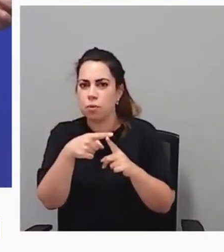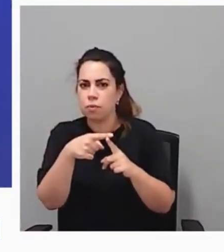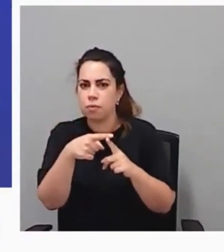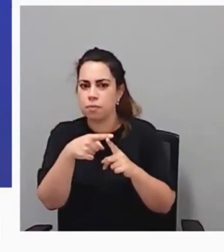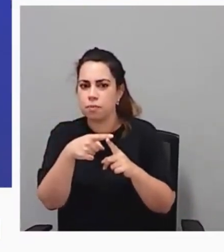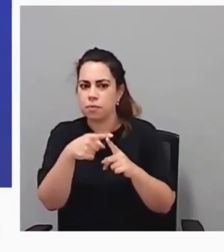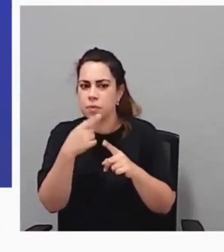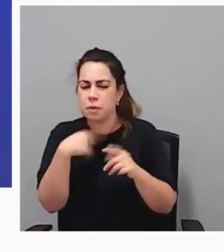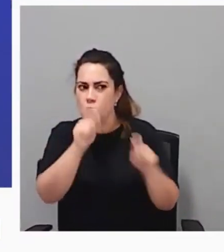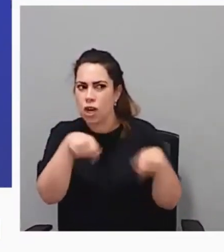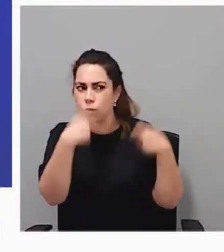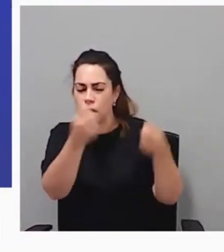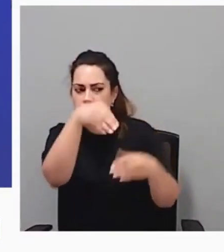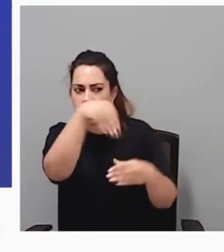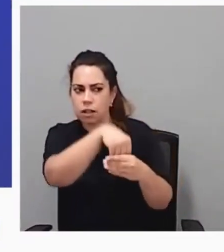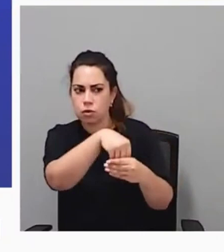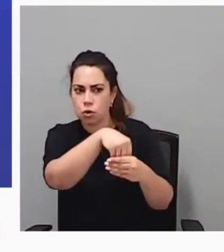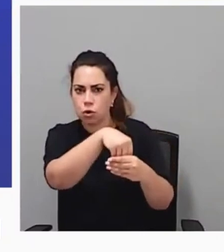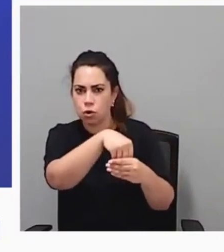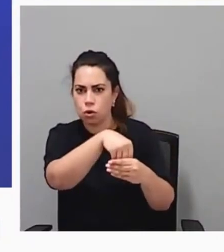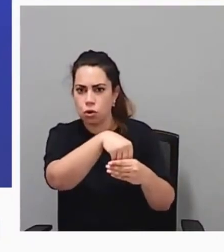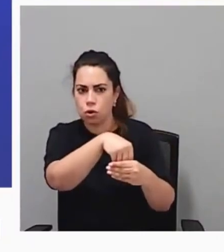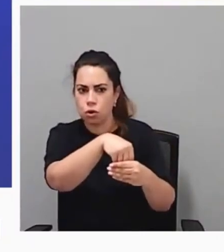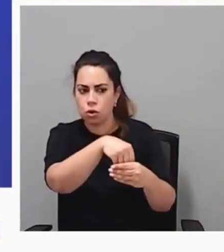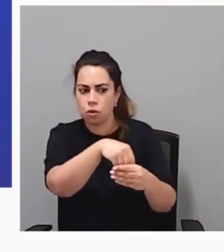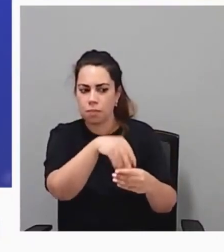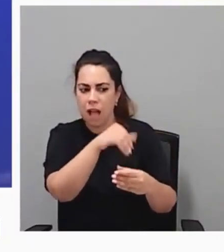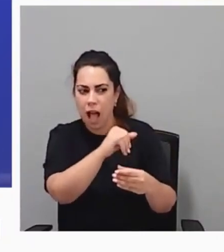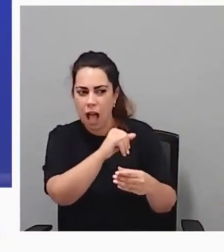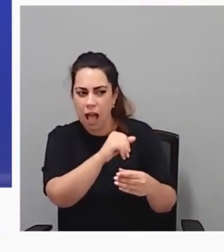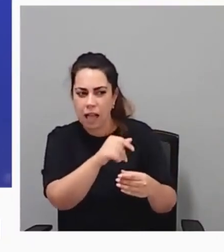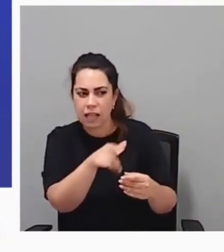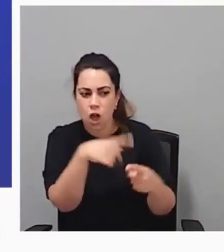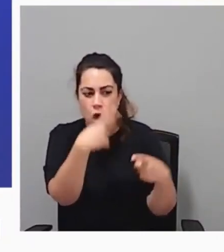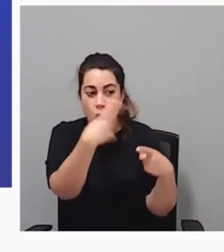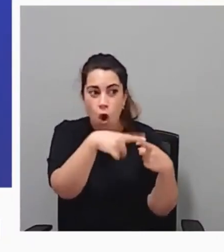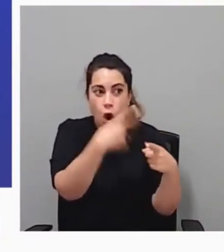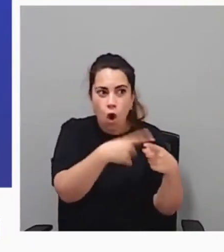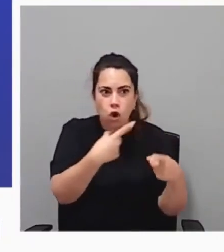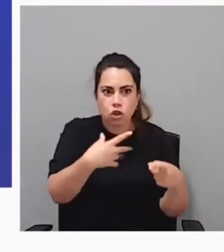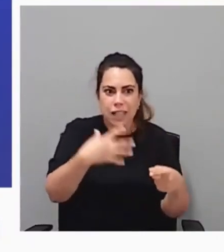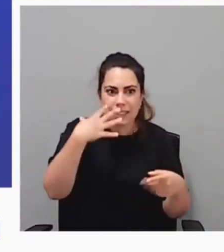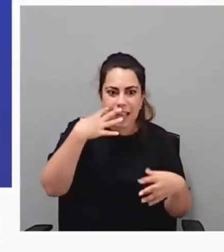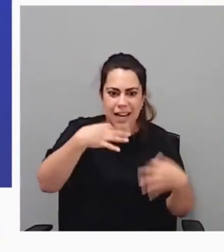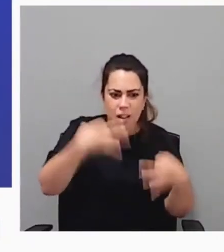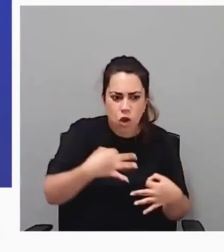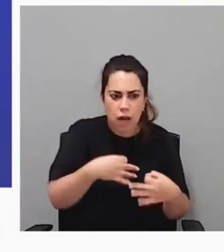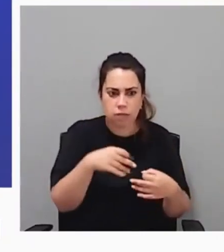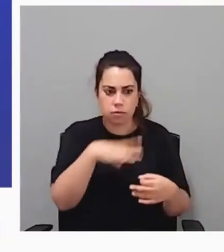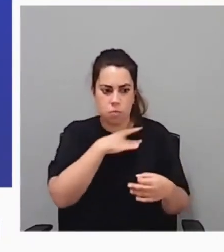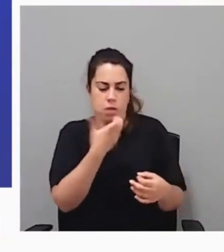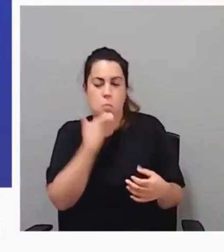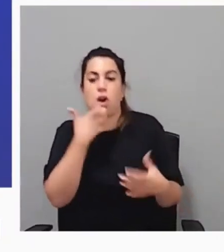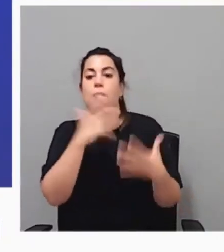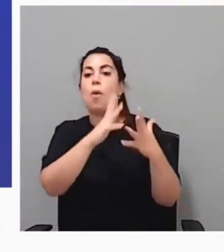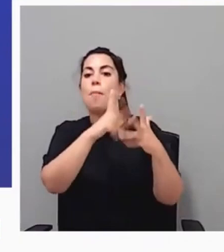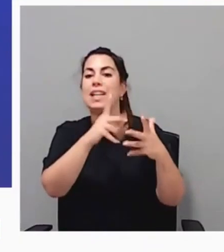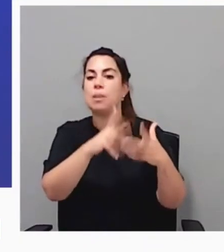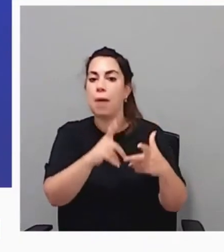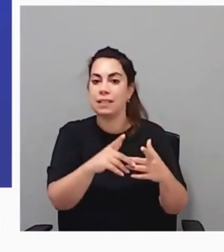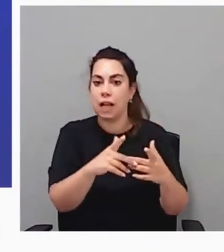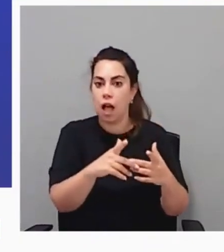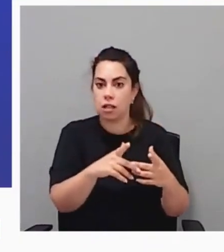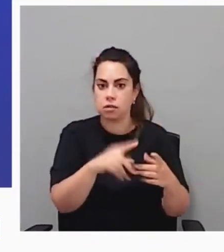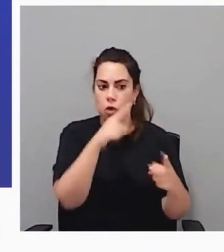en la naturaleza que son más racionales, que se pueden modelar con matemáticas. La